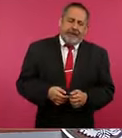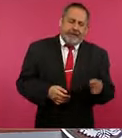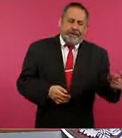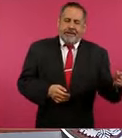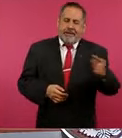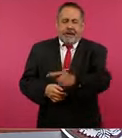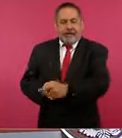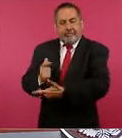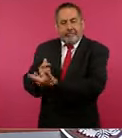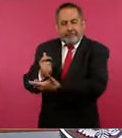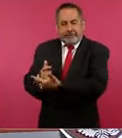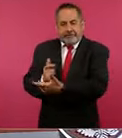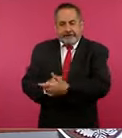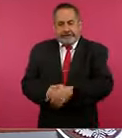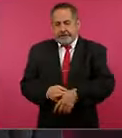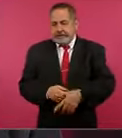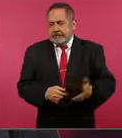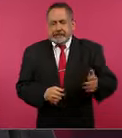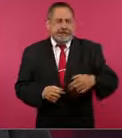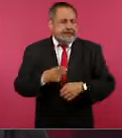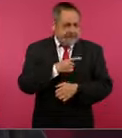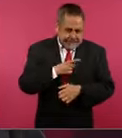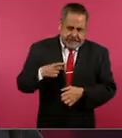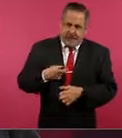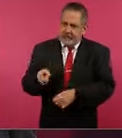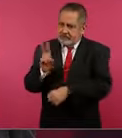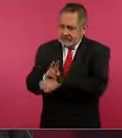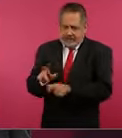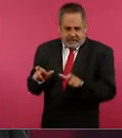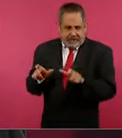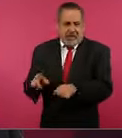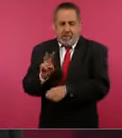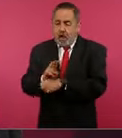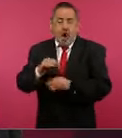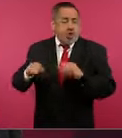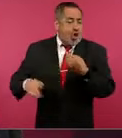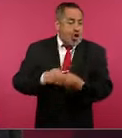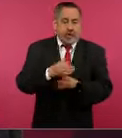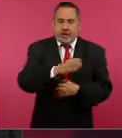Entonces, hay que protegerlos, a todos los candidatos,